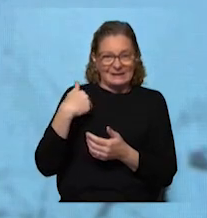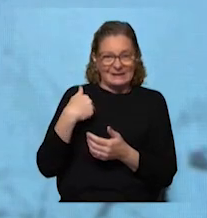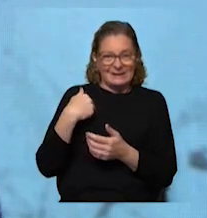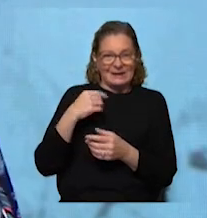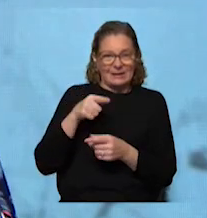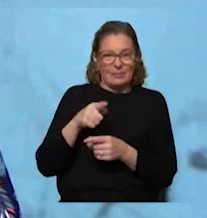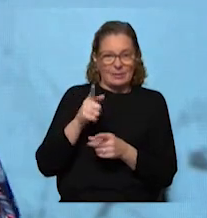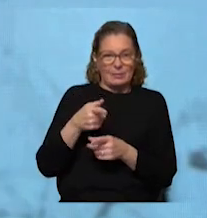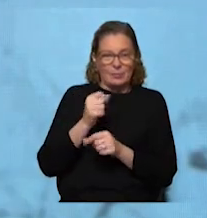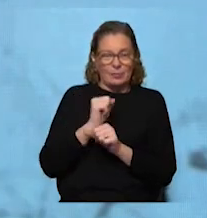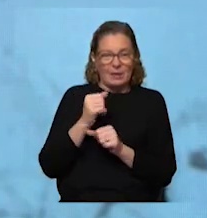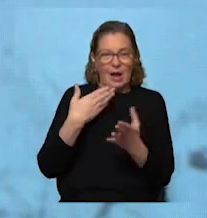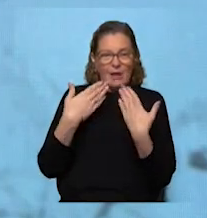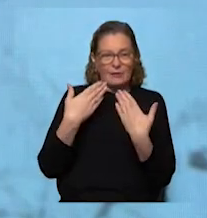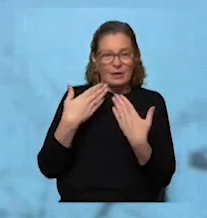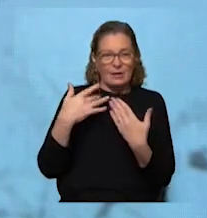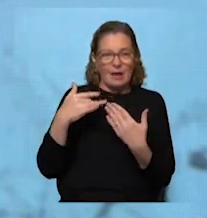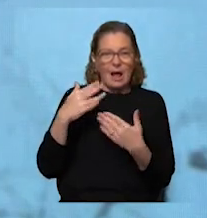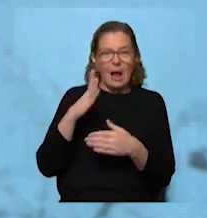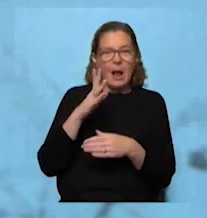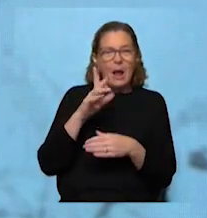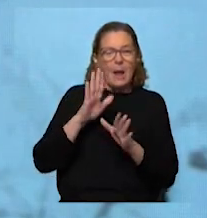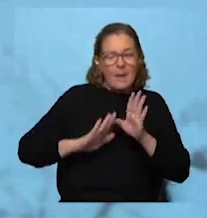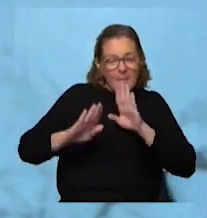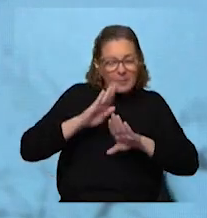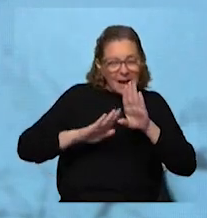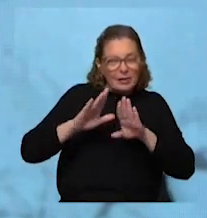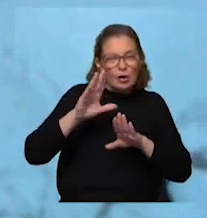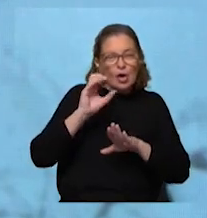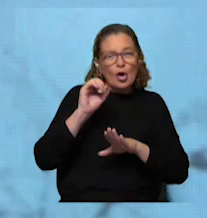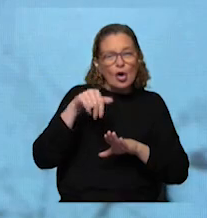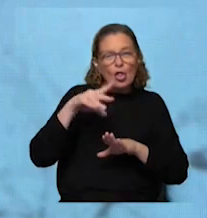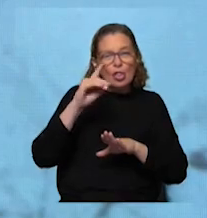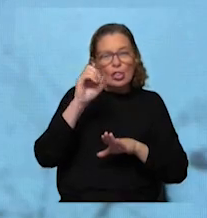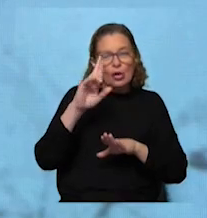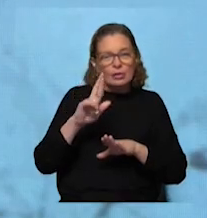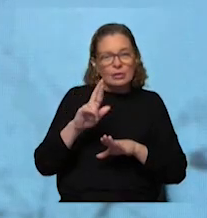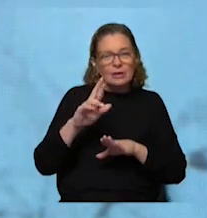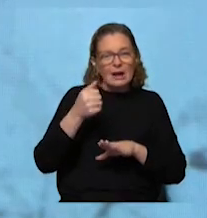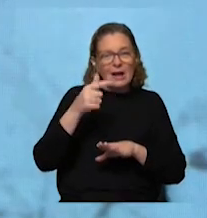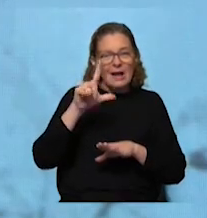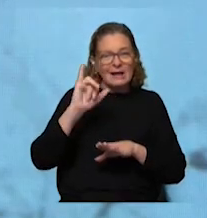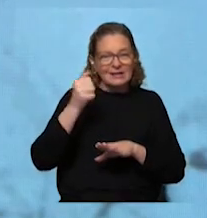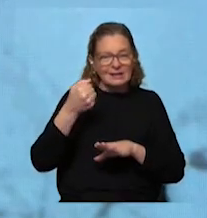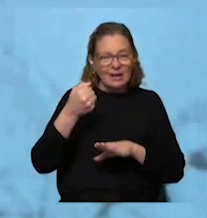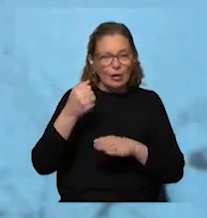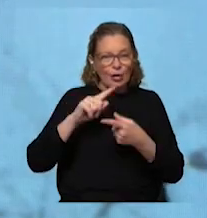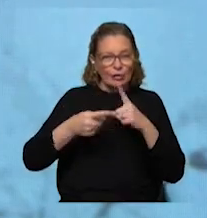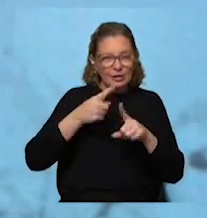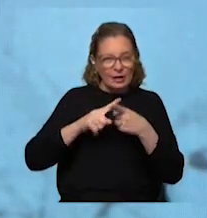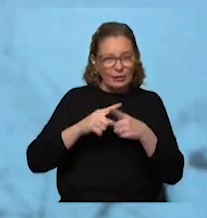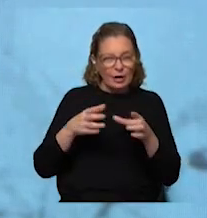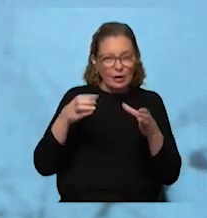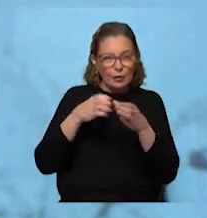también ahí me iba a permitir hablar del plan Cóndor bueno el caso de Alicia luciardo también como coordinadora del grupo de